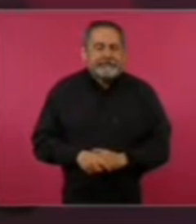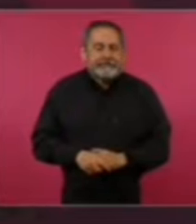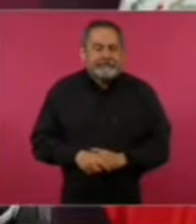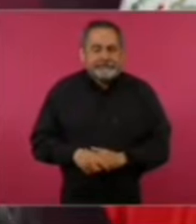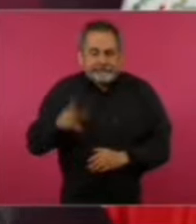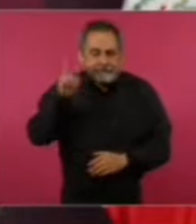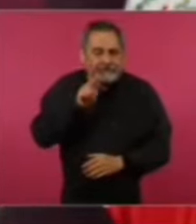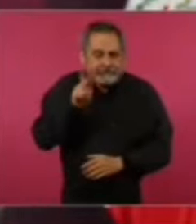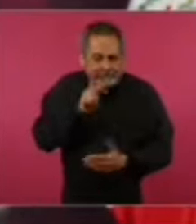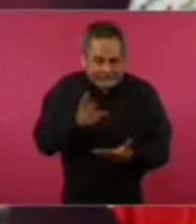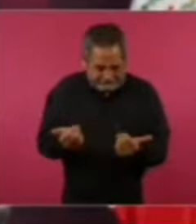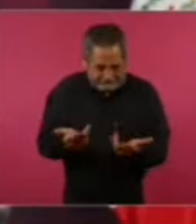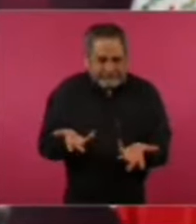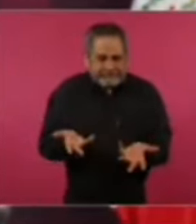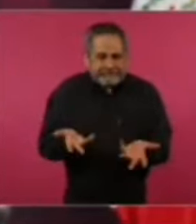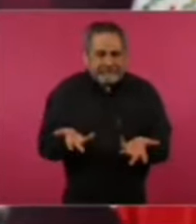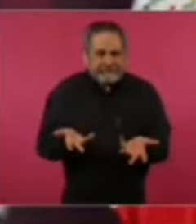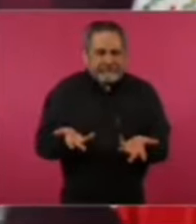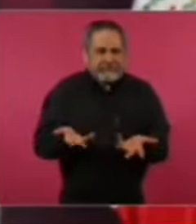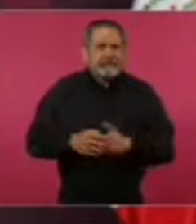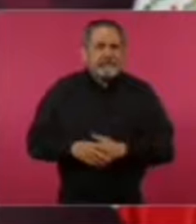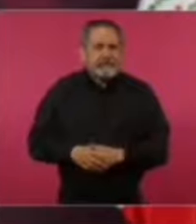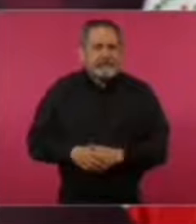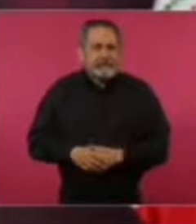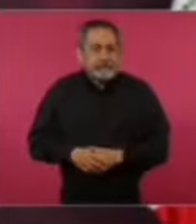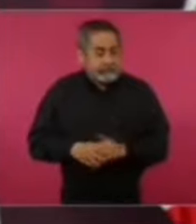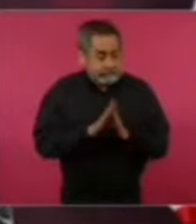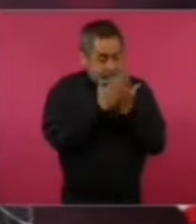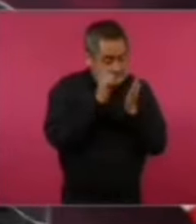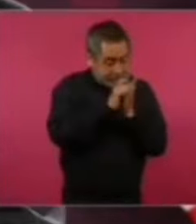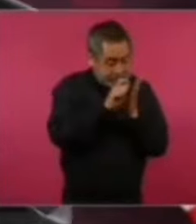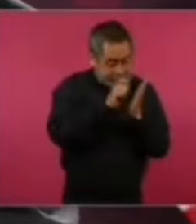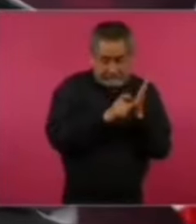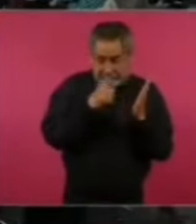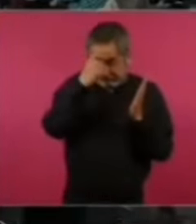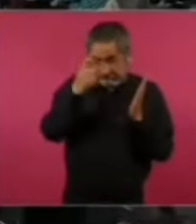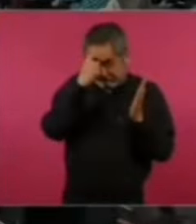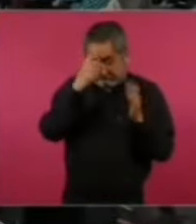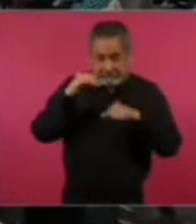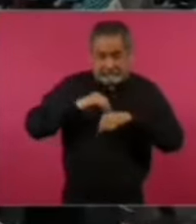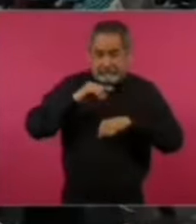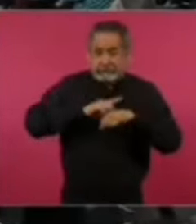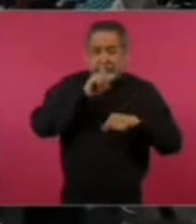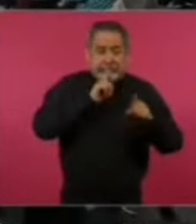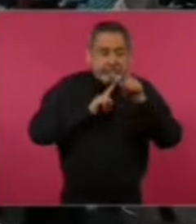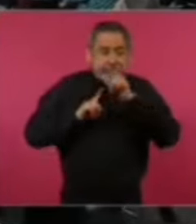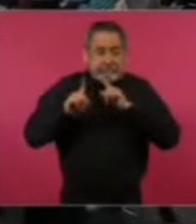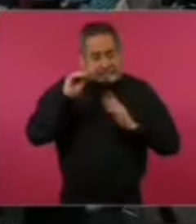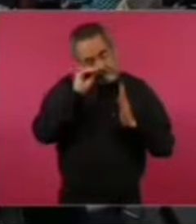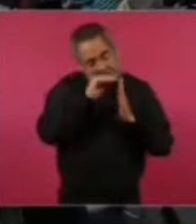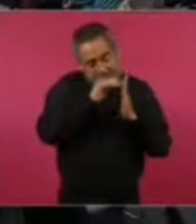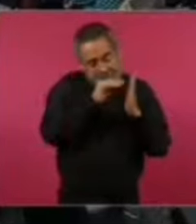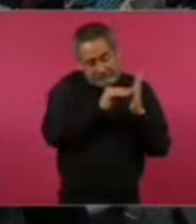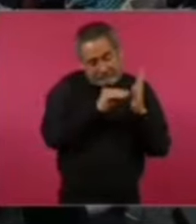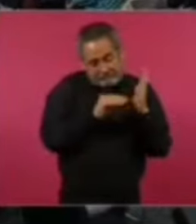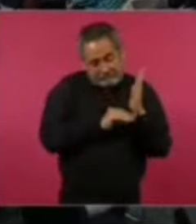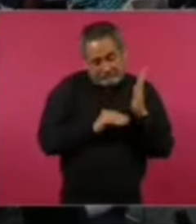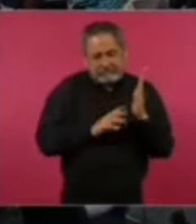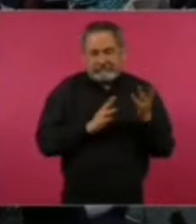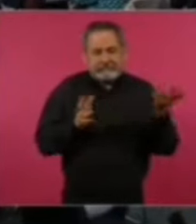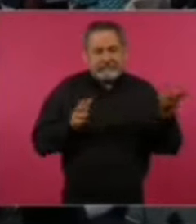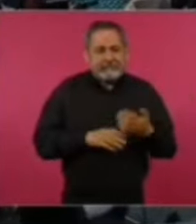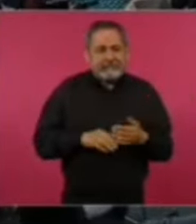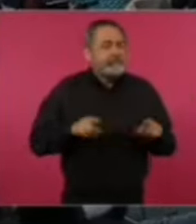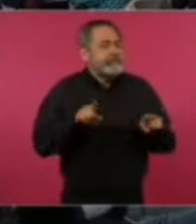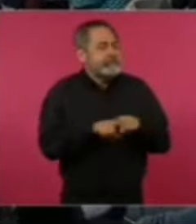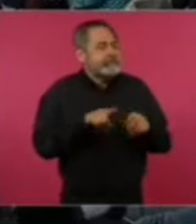¿Qué prueba? Y todo el libro así. Y en el caso que les estoy planteando de